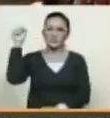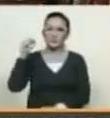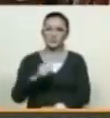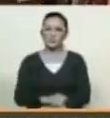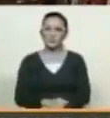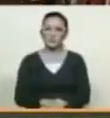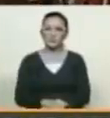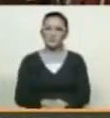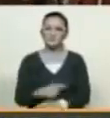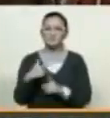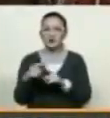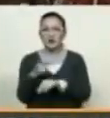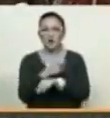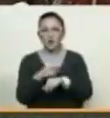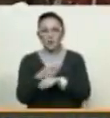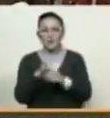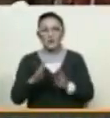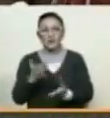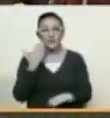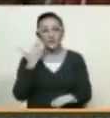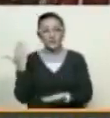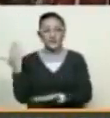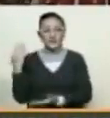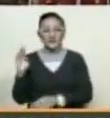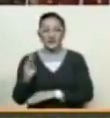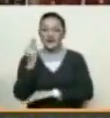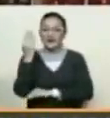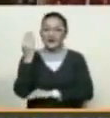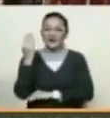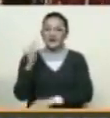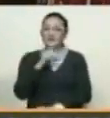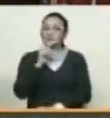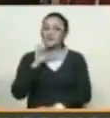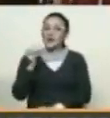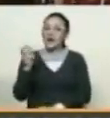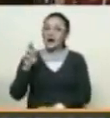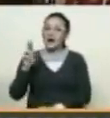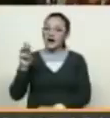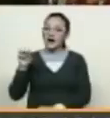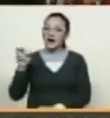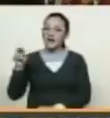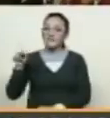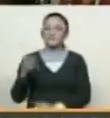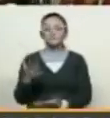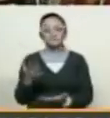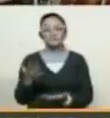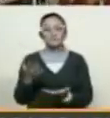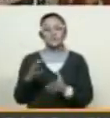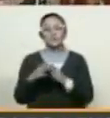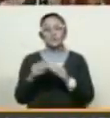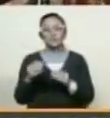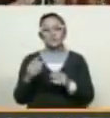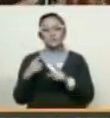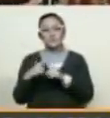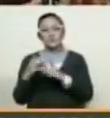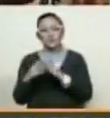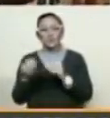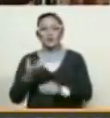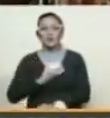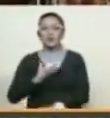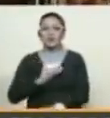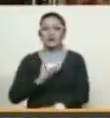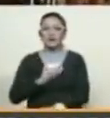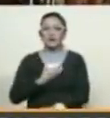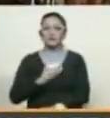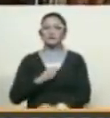la gobernadora Carmen Meléndez, gobernadora de la Esperanza del Estado Lara, y todos los alcaldes. Nosotros vamos